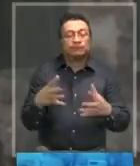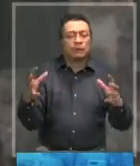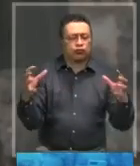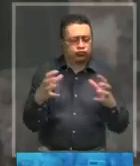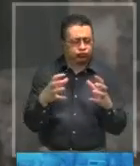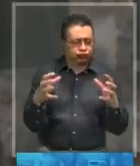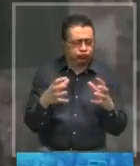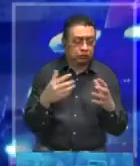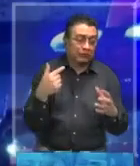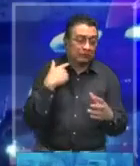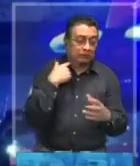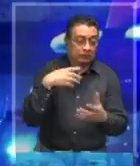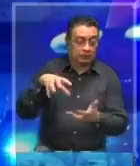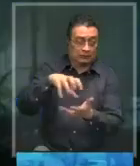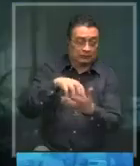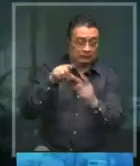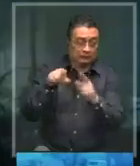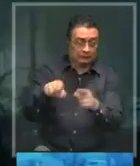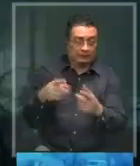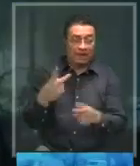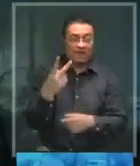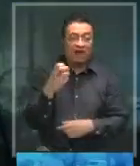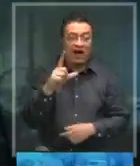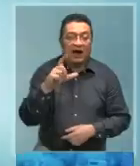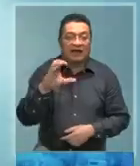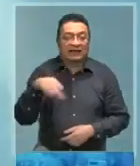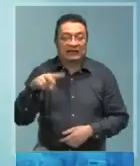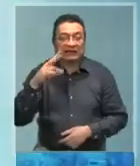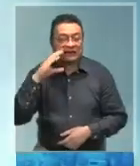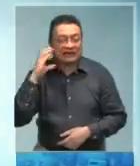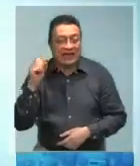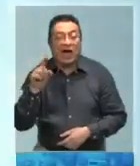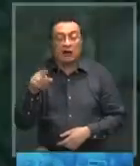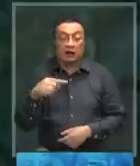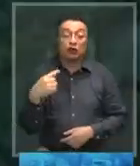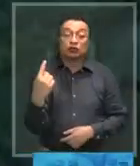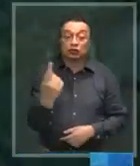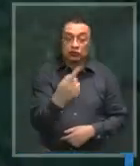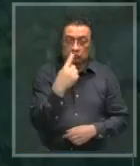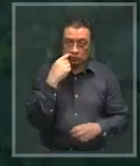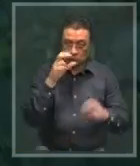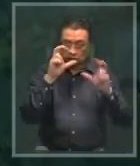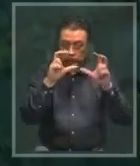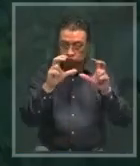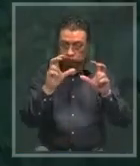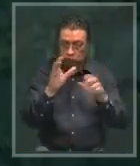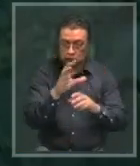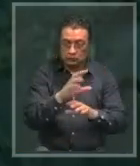luto al barrio Campanares, cuyas causas aún siguen bajo investigación.